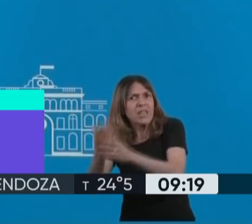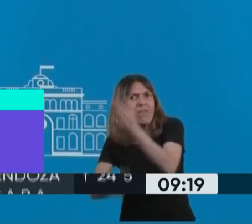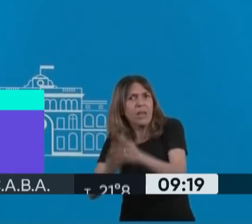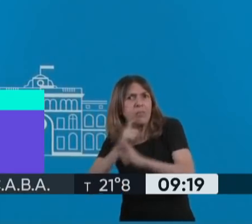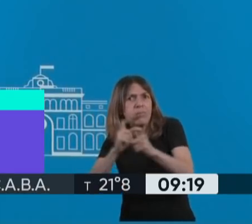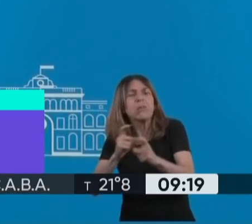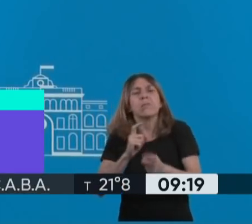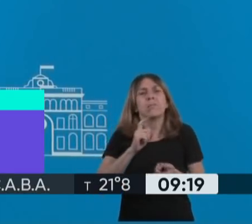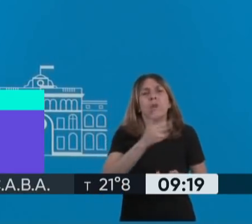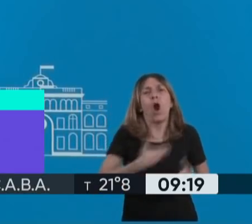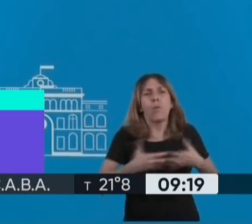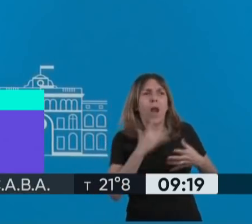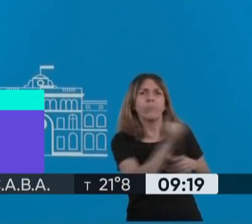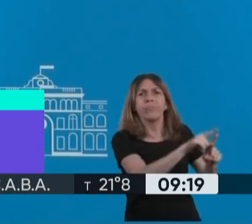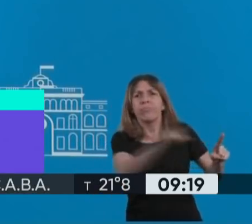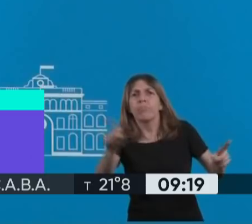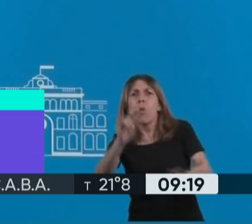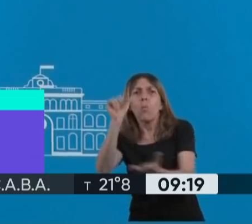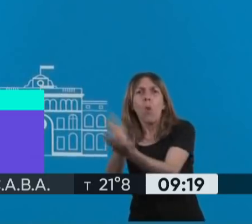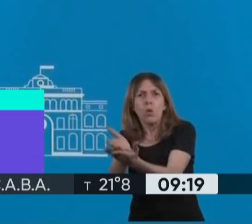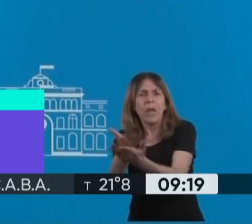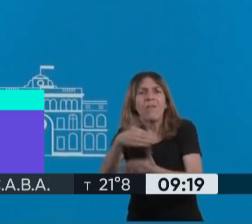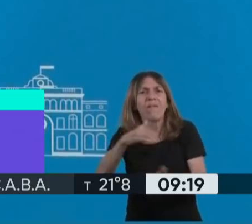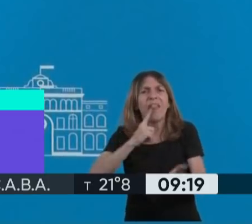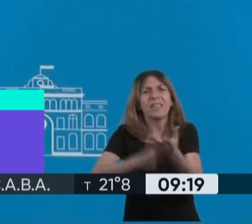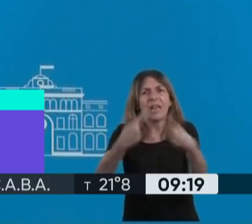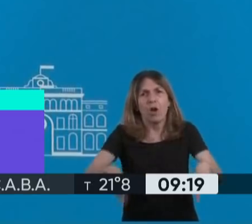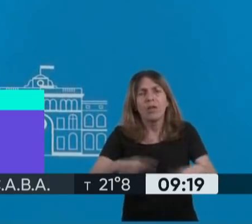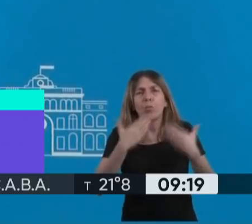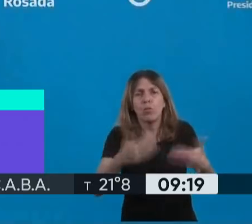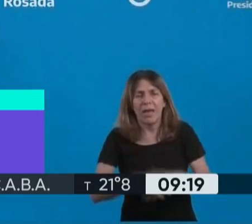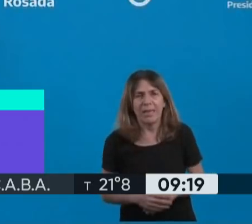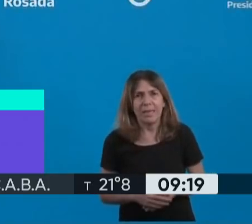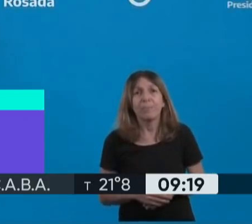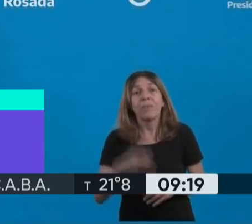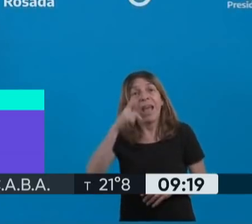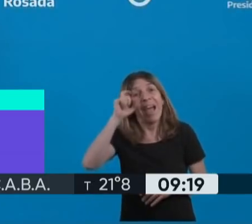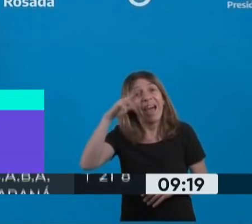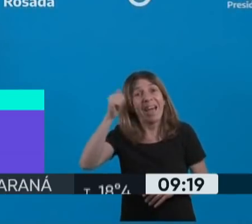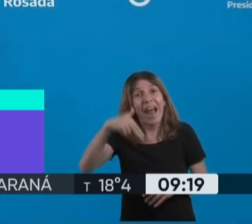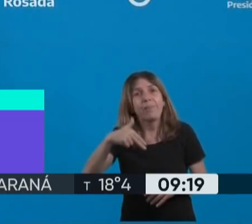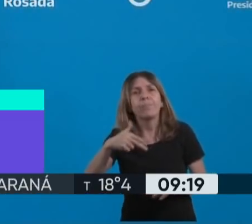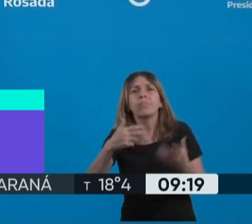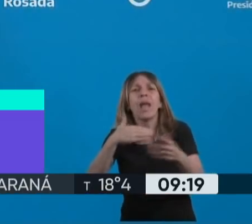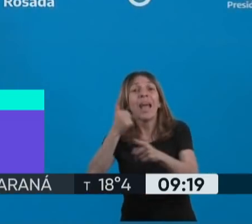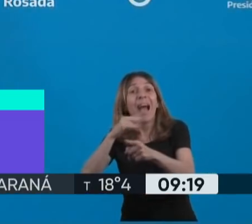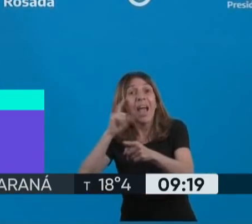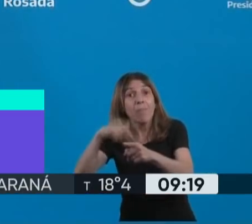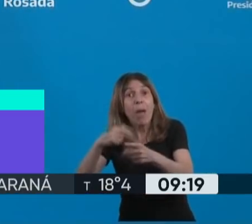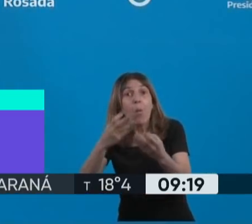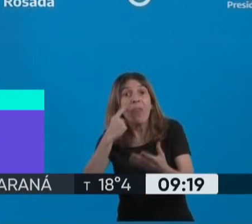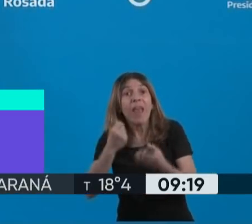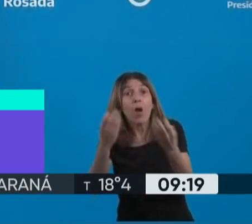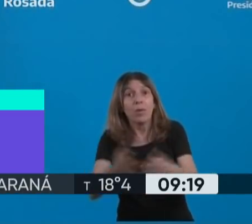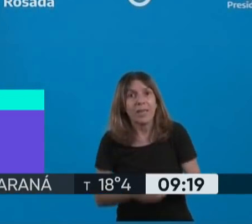multando y obviamente va a tomar medidas con respecto a este tema. Muchas gracias, Hernán. Jaime, buen día, ¿cómo estás? ¿Qué tal? Buen